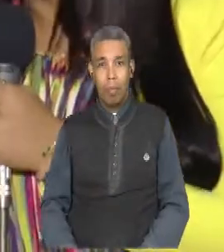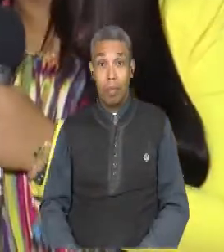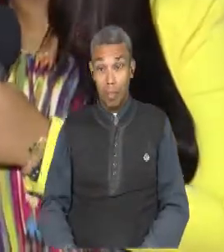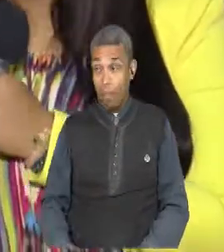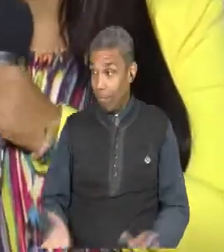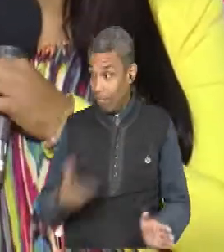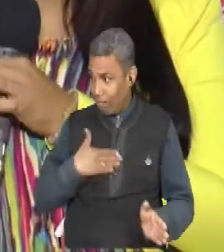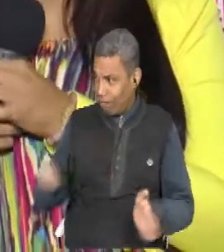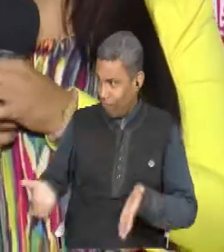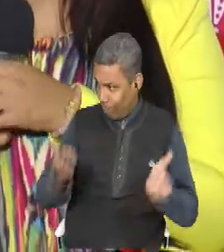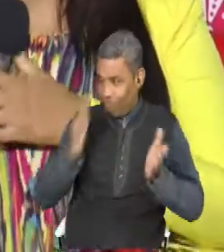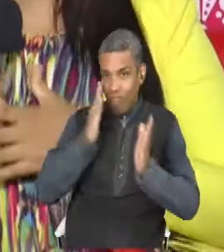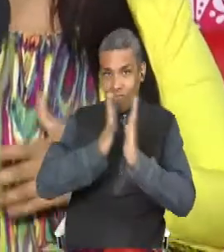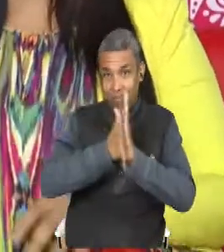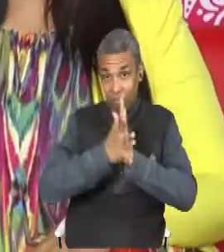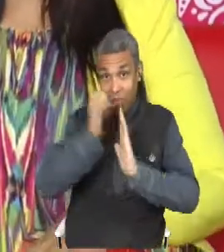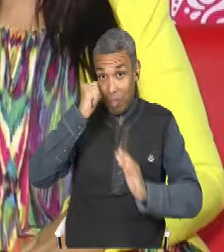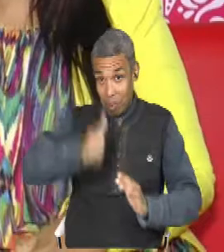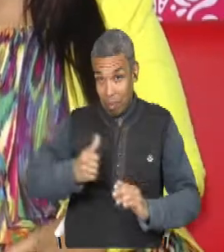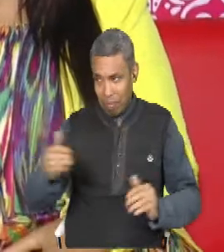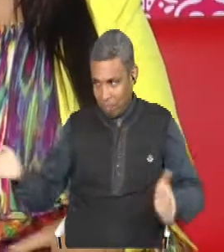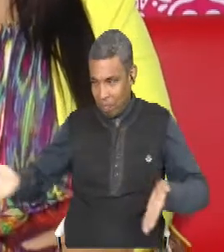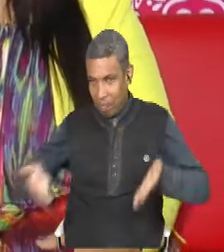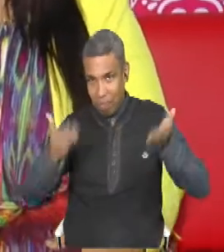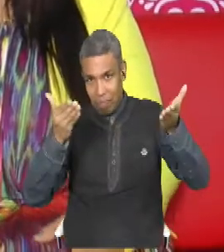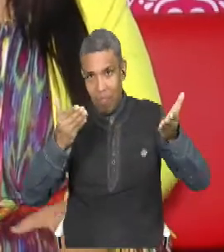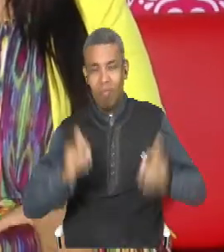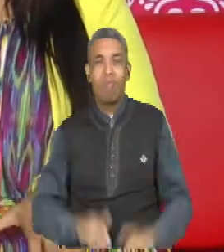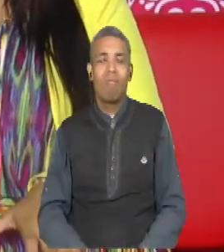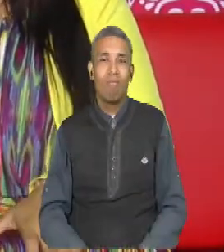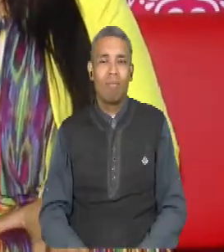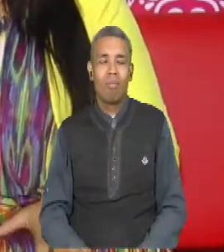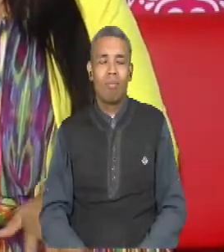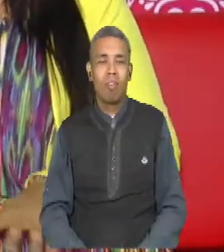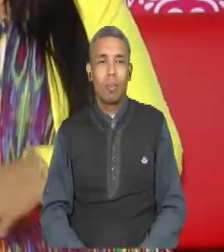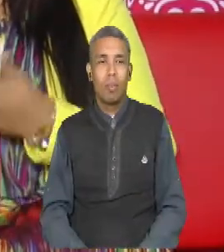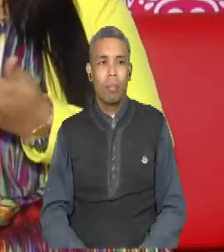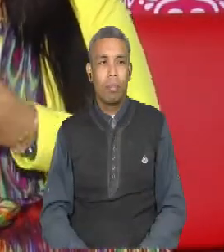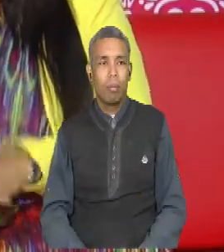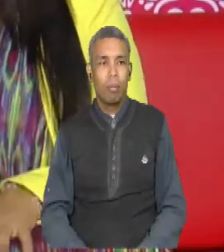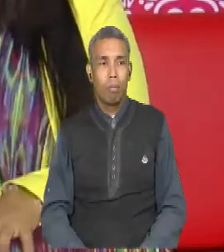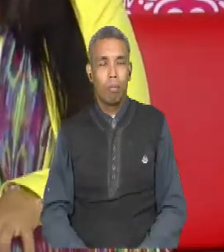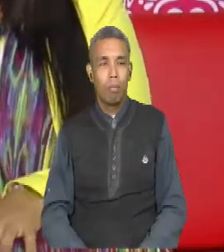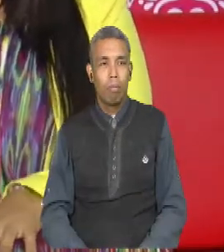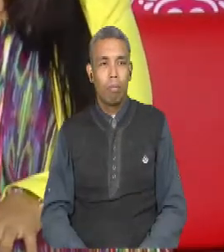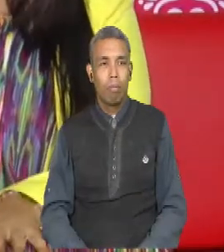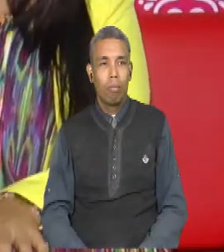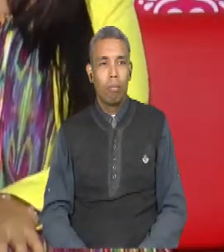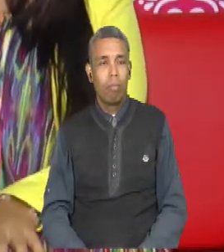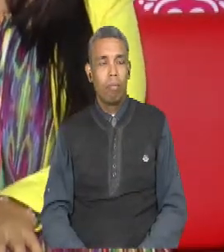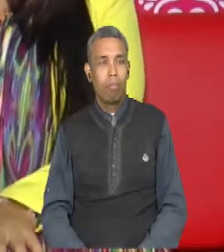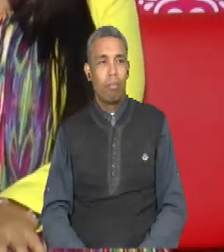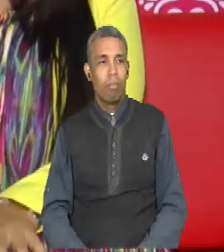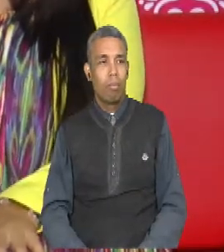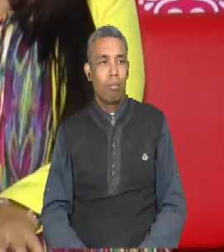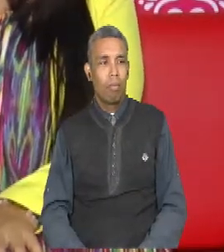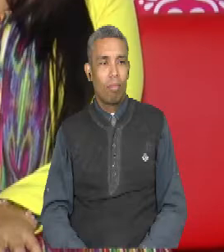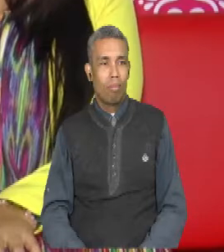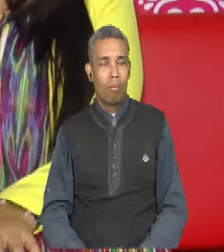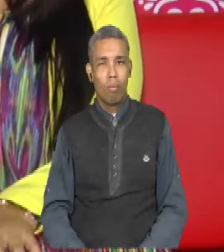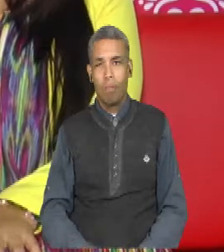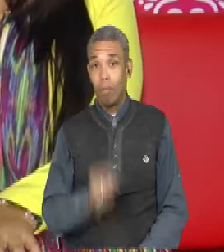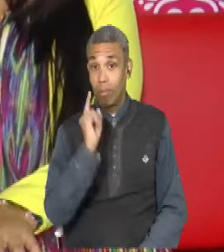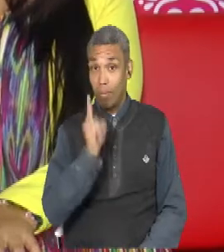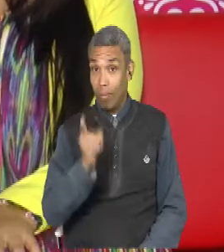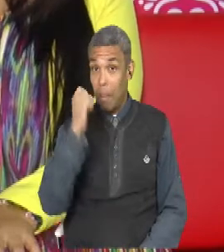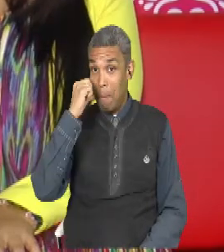que lo acompañe a usted mañana viernes aquí en la cervecería, en esta presentación que tendrá aquí en la Casa de los Artistas. Bueno, mi gente, mañana estaré